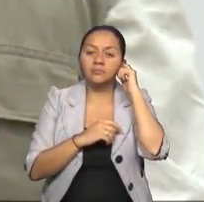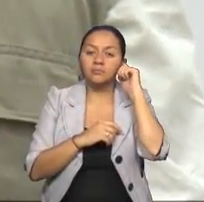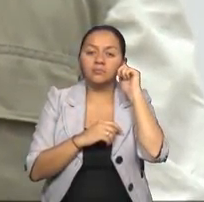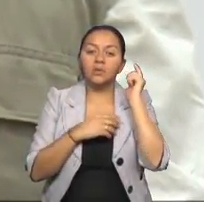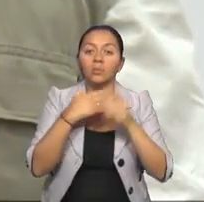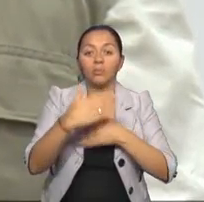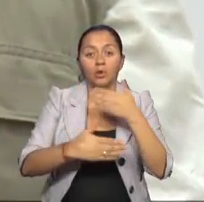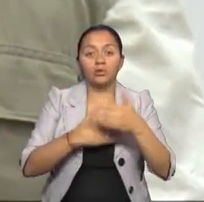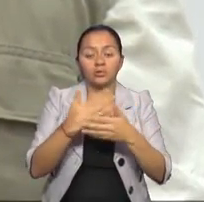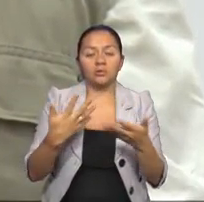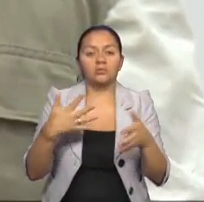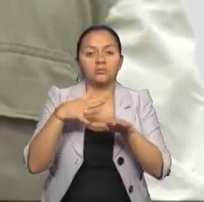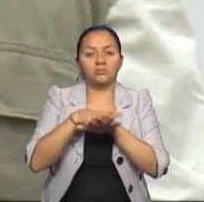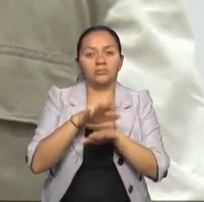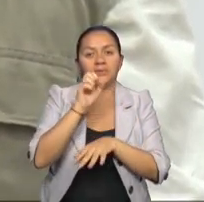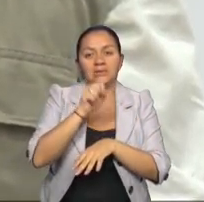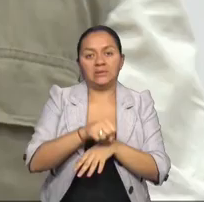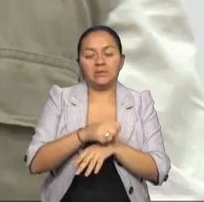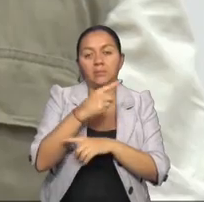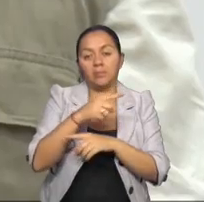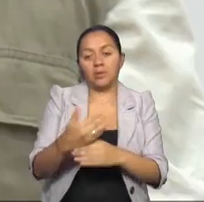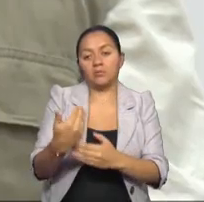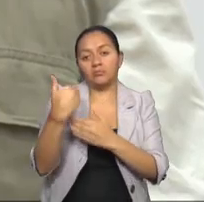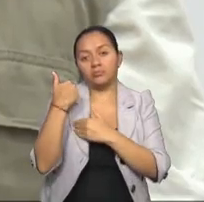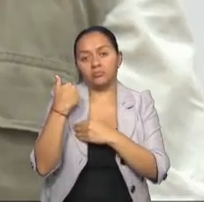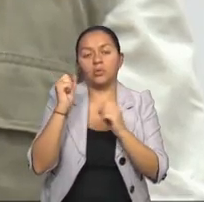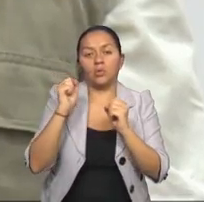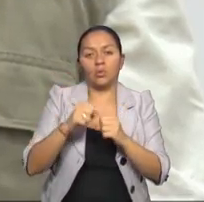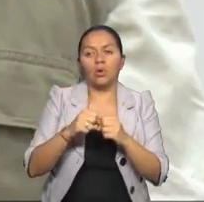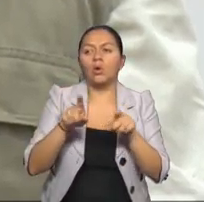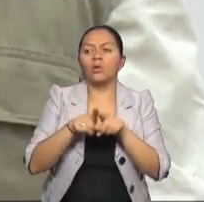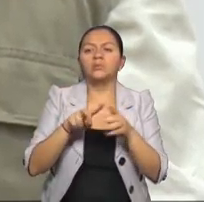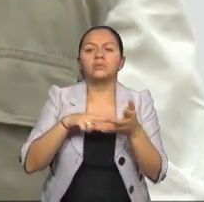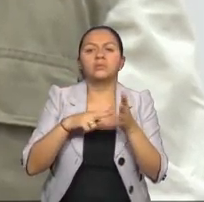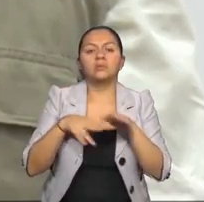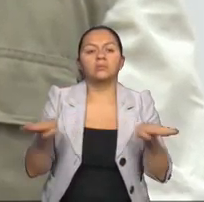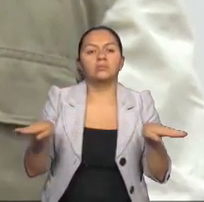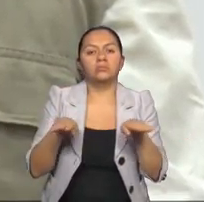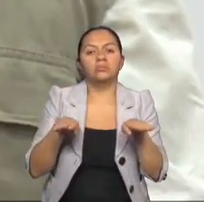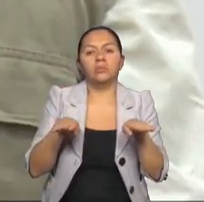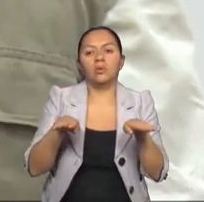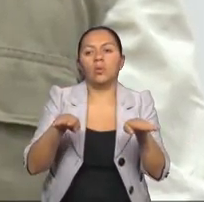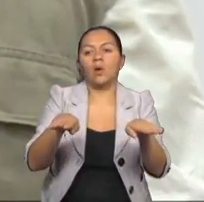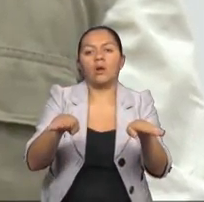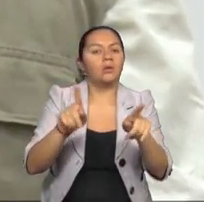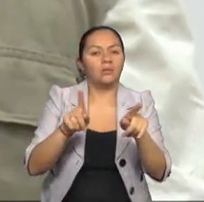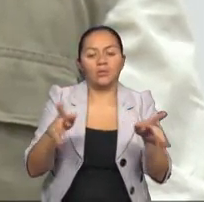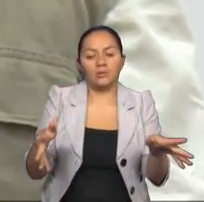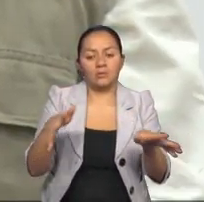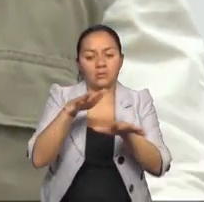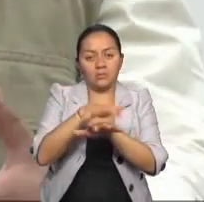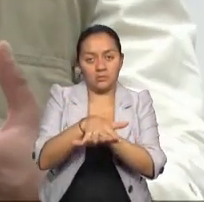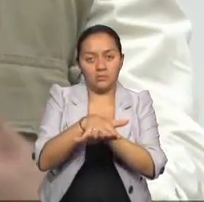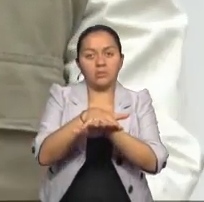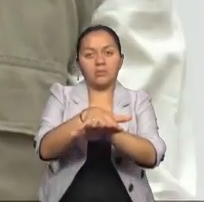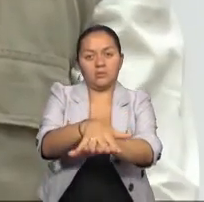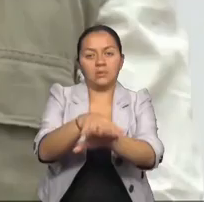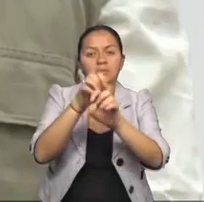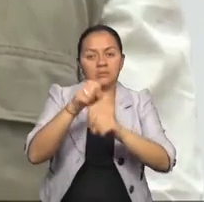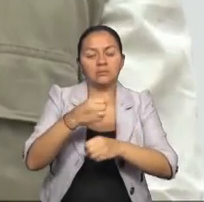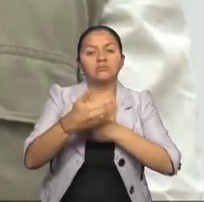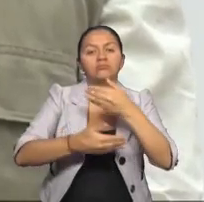integrales no podemos llegar a aisladamente o por sector intentamos llegar siempre desde una integralidad que